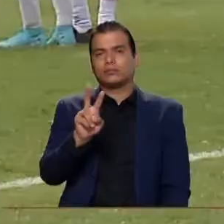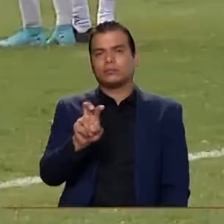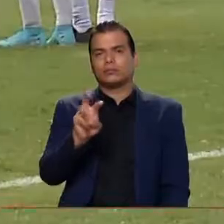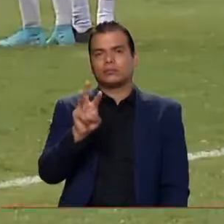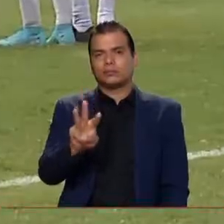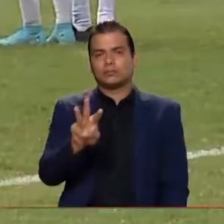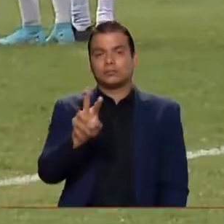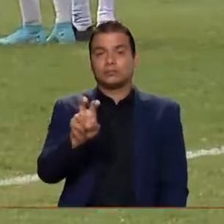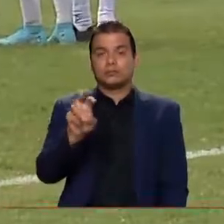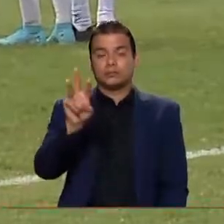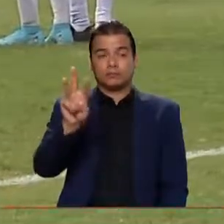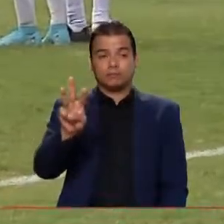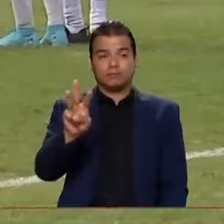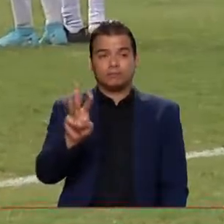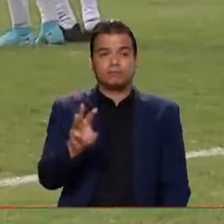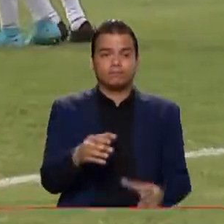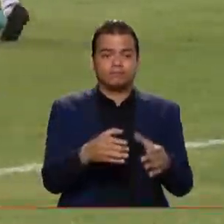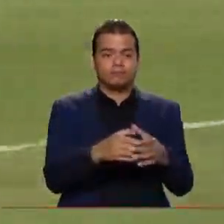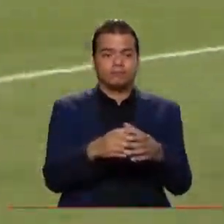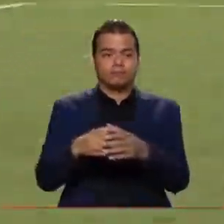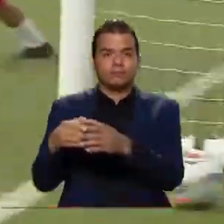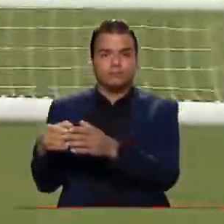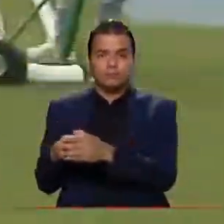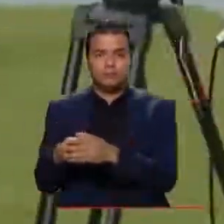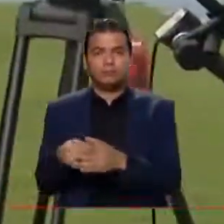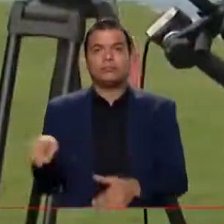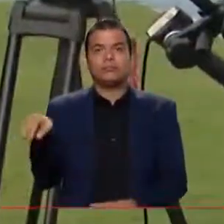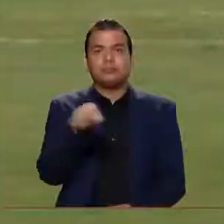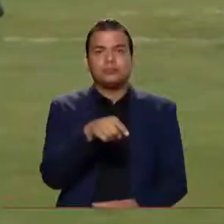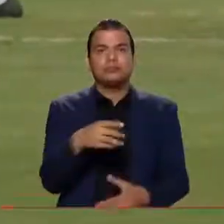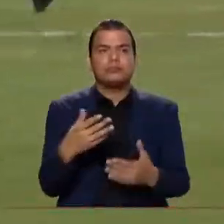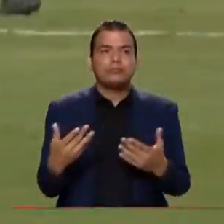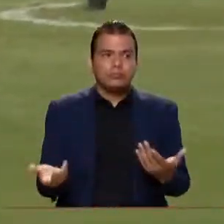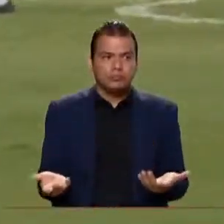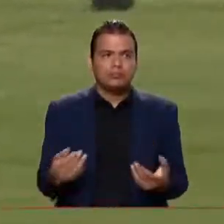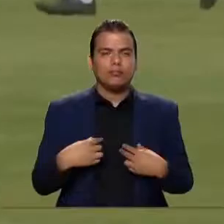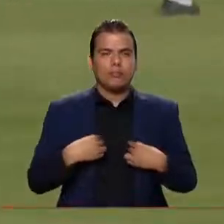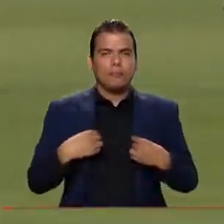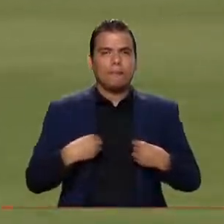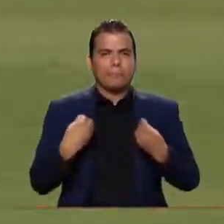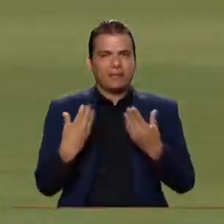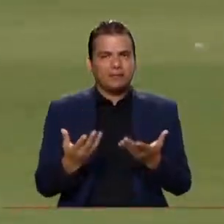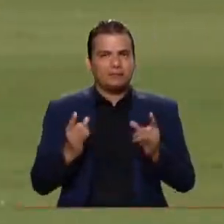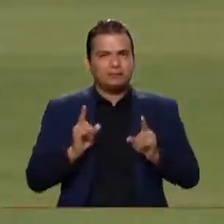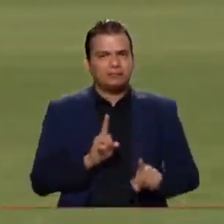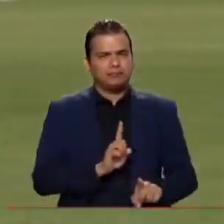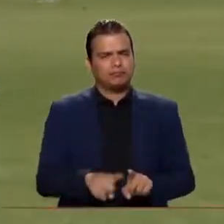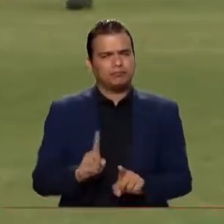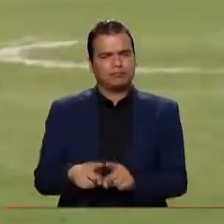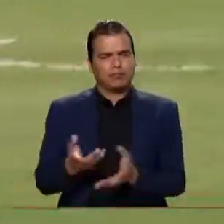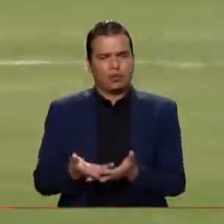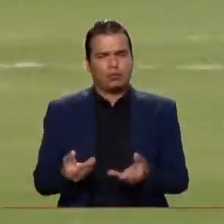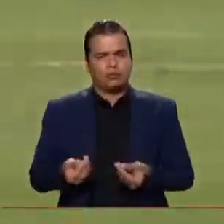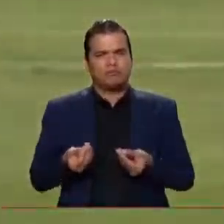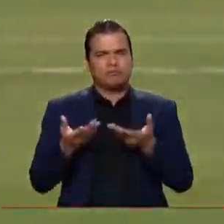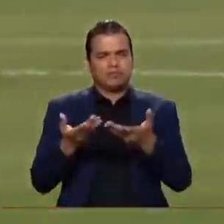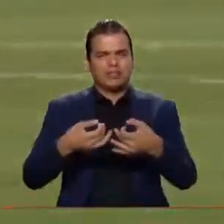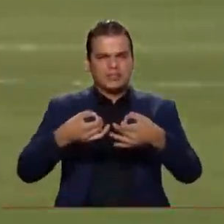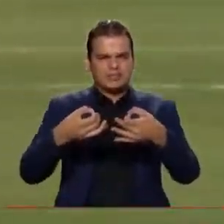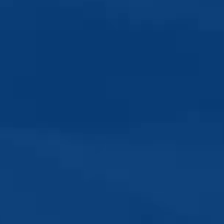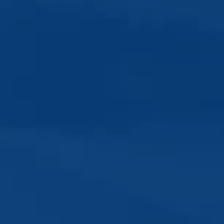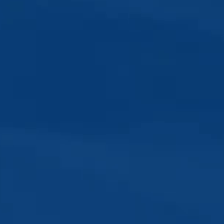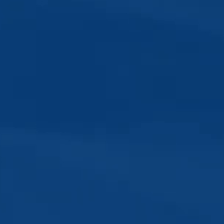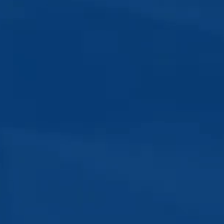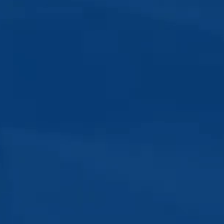70 y 13 los equipos participantes recibirán dotación de uniformes balones hidratación y transporte